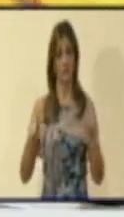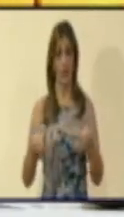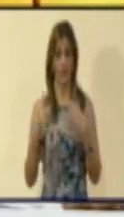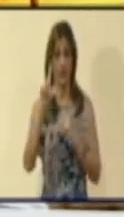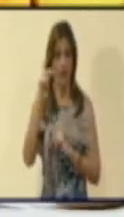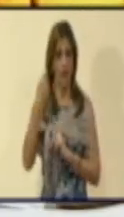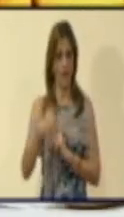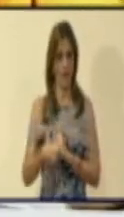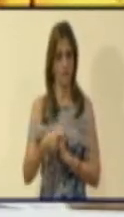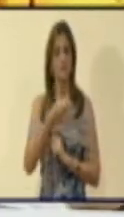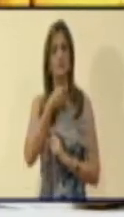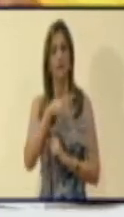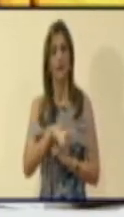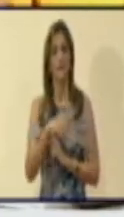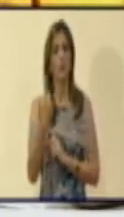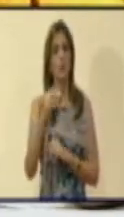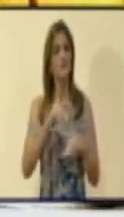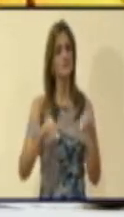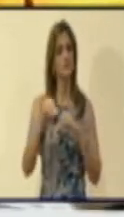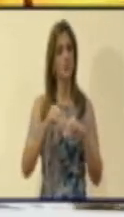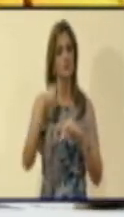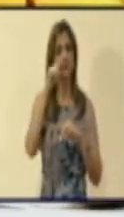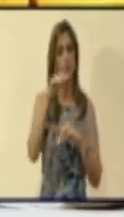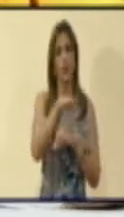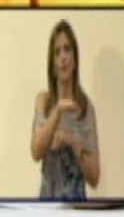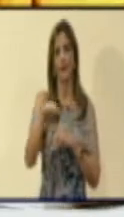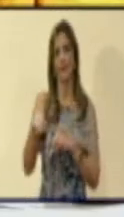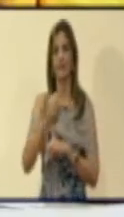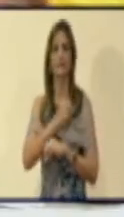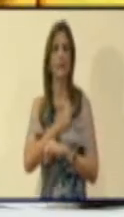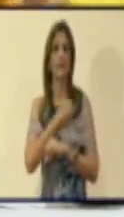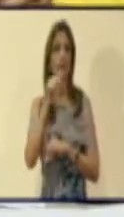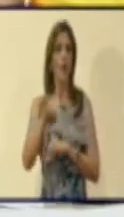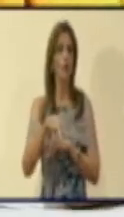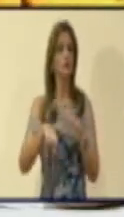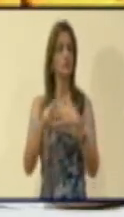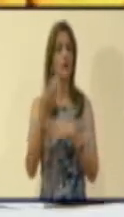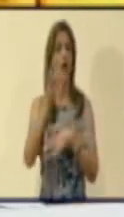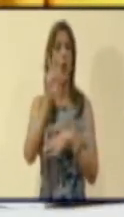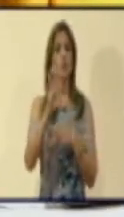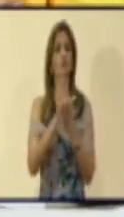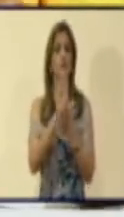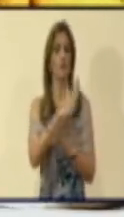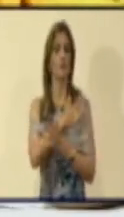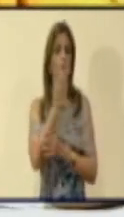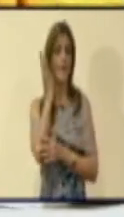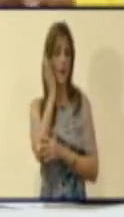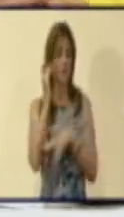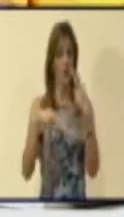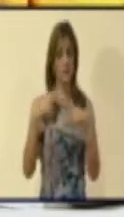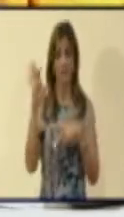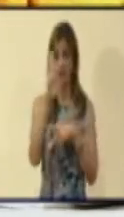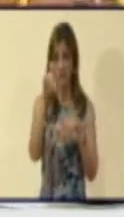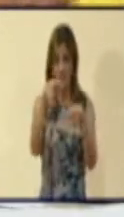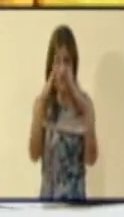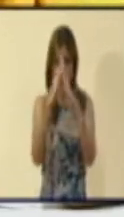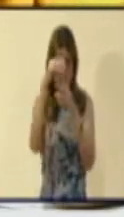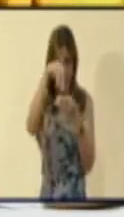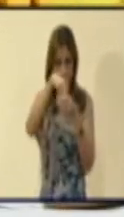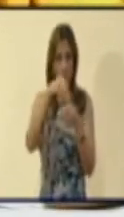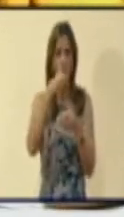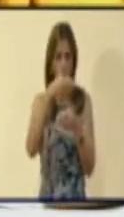usted en una situación de normalidad quiere hoy, 8 de marzo, hacer una actividad festiva en su domicilio, no hay ningún problema, tiene el derecho a hacerlo. Pero